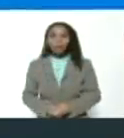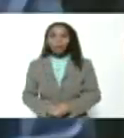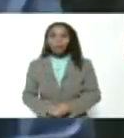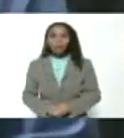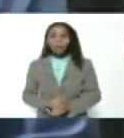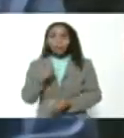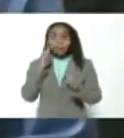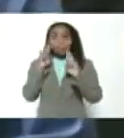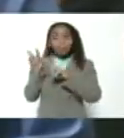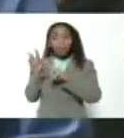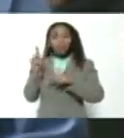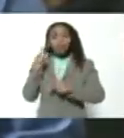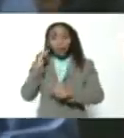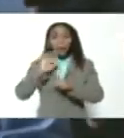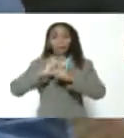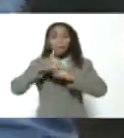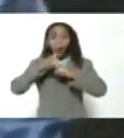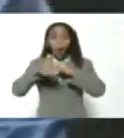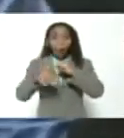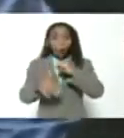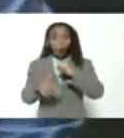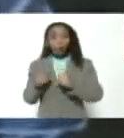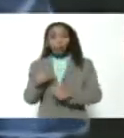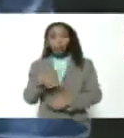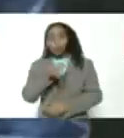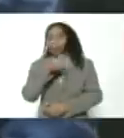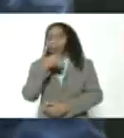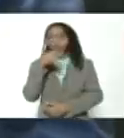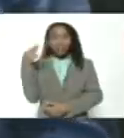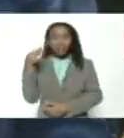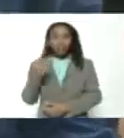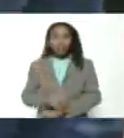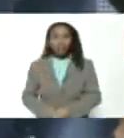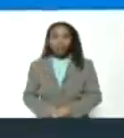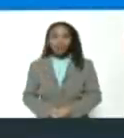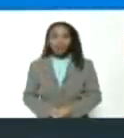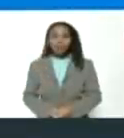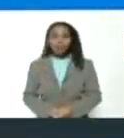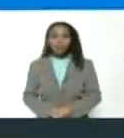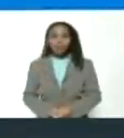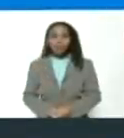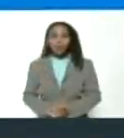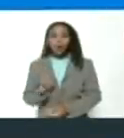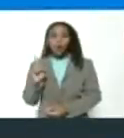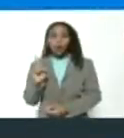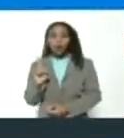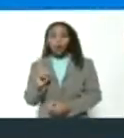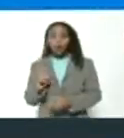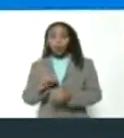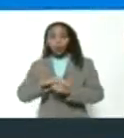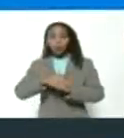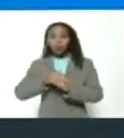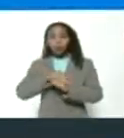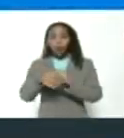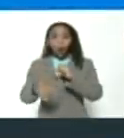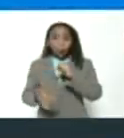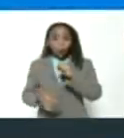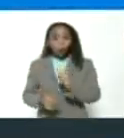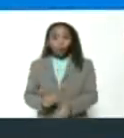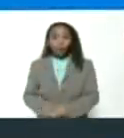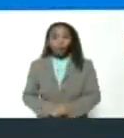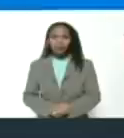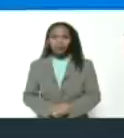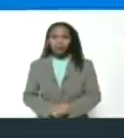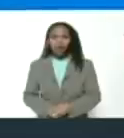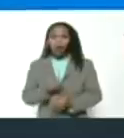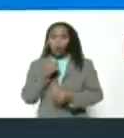Fraso, mire, con su calva. Correcto. Con su bola de billar. Bueno,